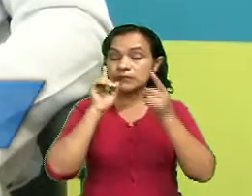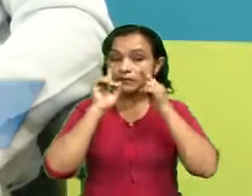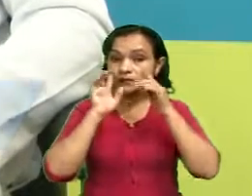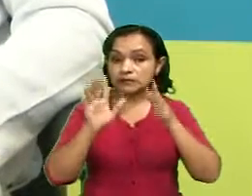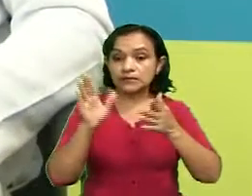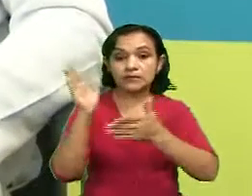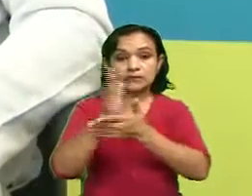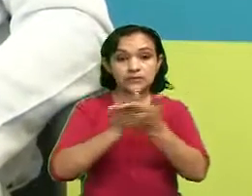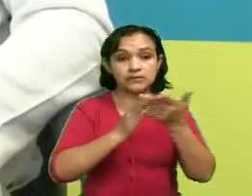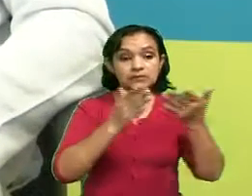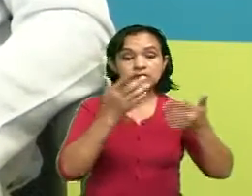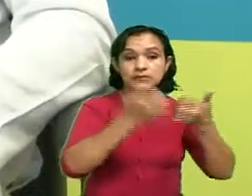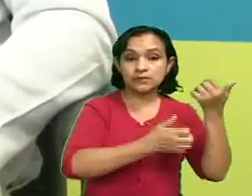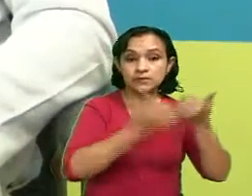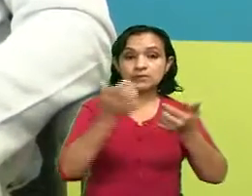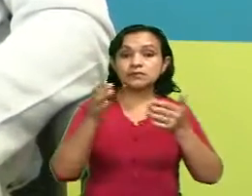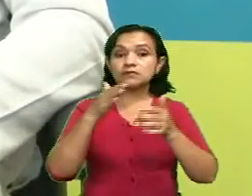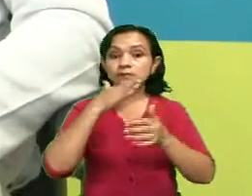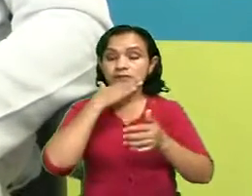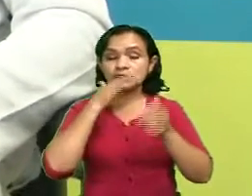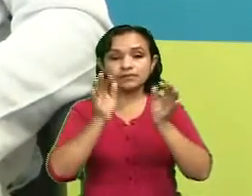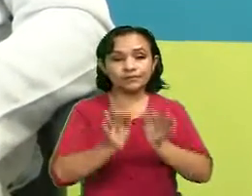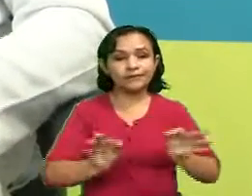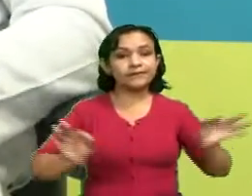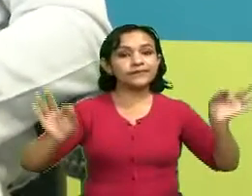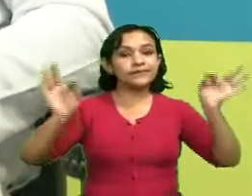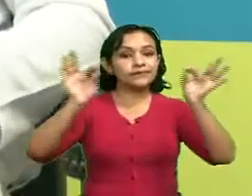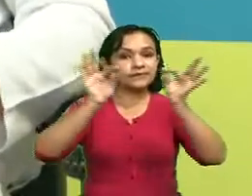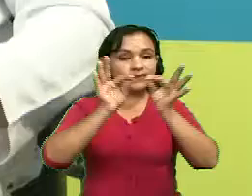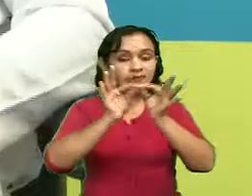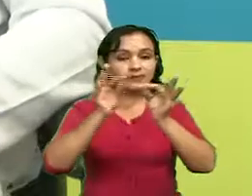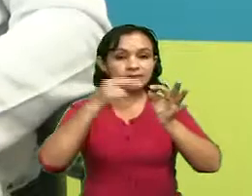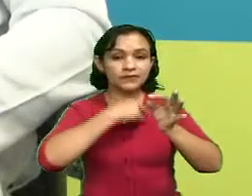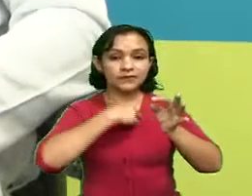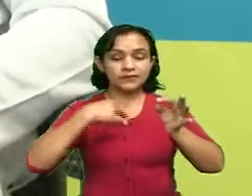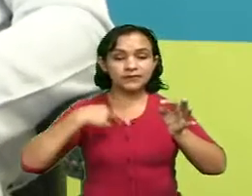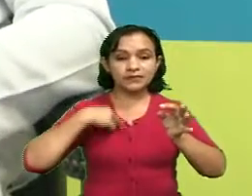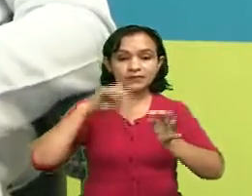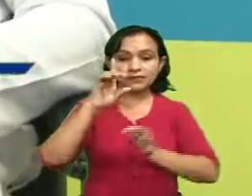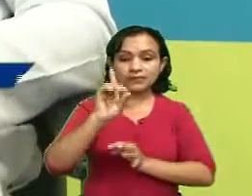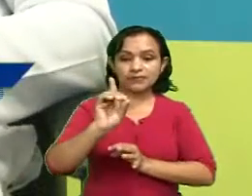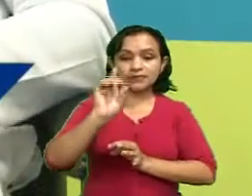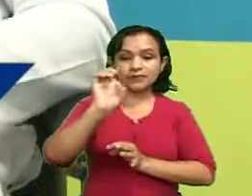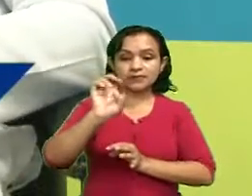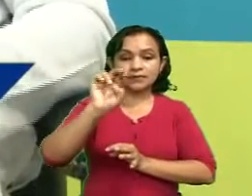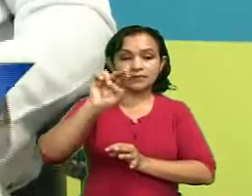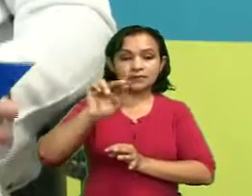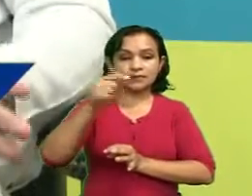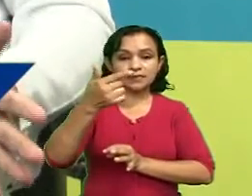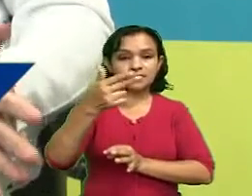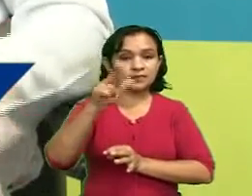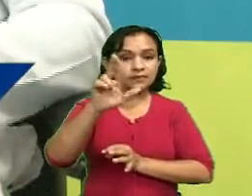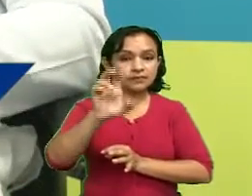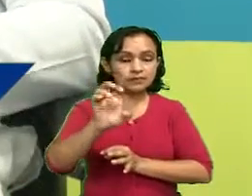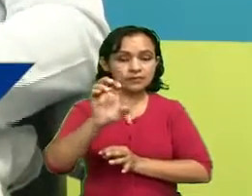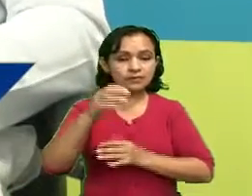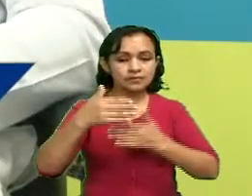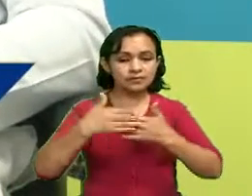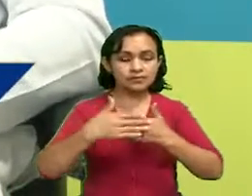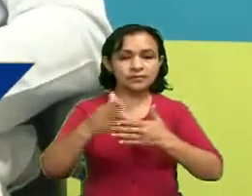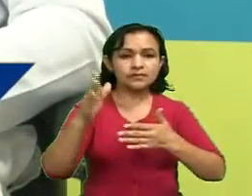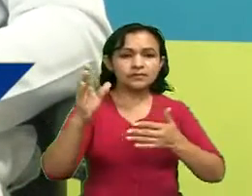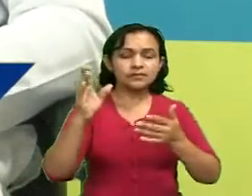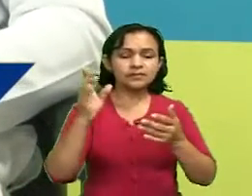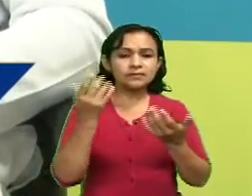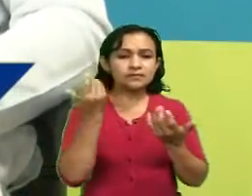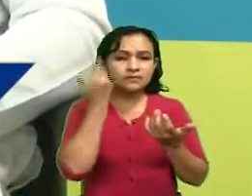signos de alarma y dengue grave. Algo importante, ¿verdad?, en la clasificación del dengue, que durante el dengue